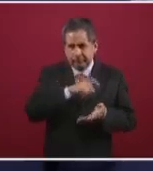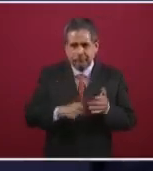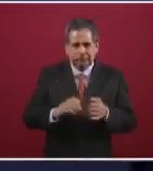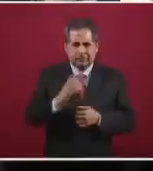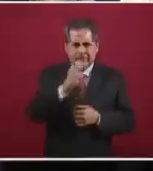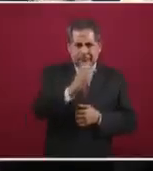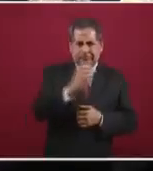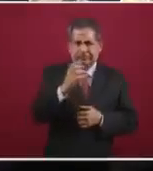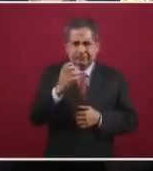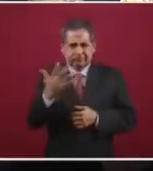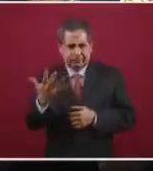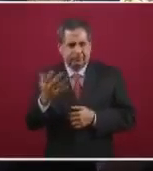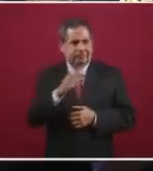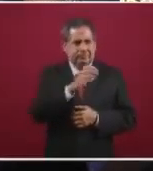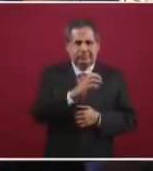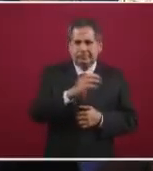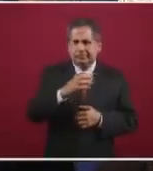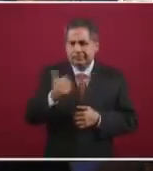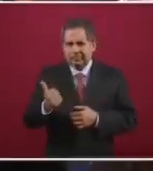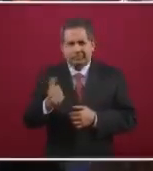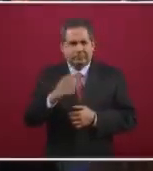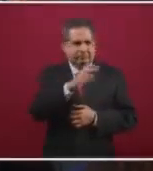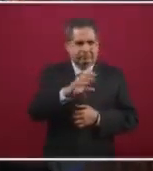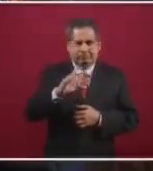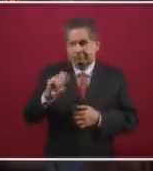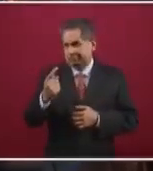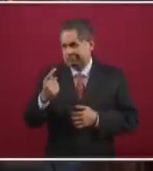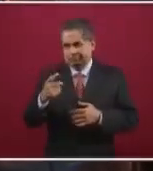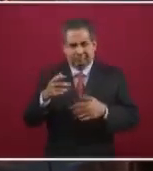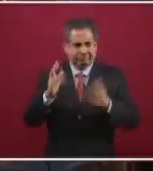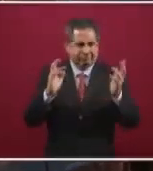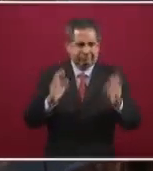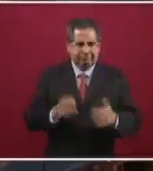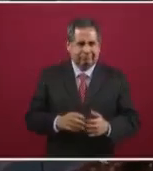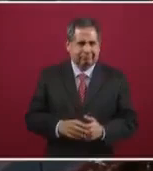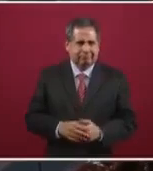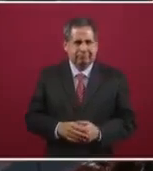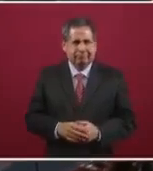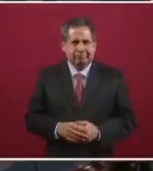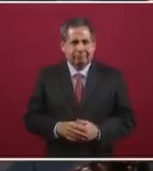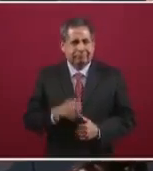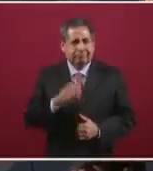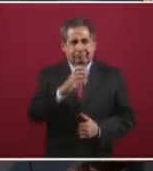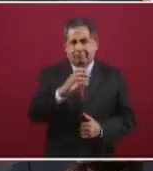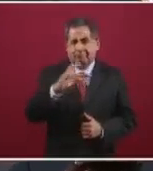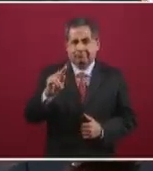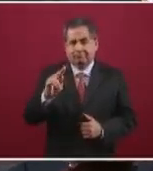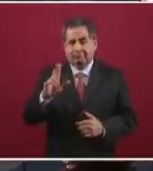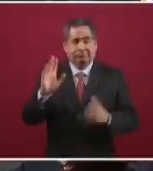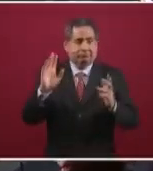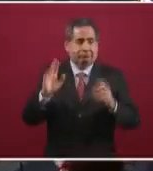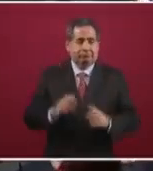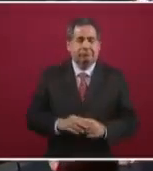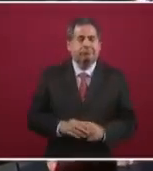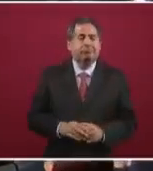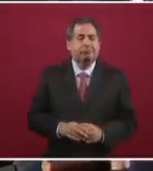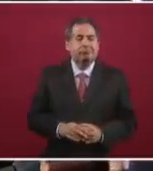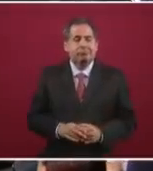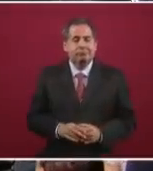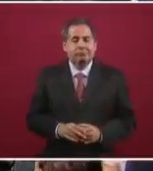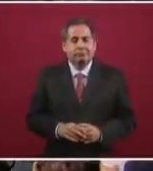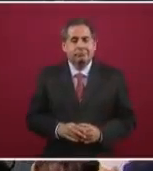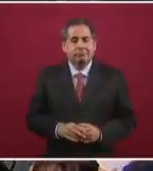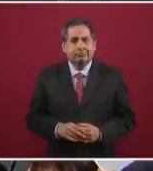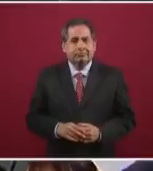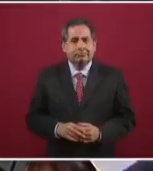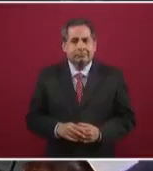C5, el C6, el C21, el C80,